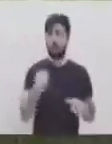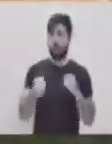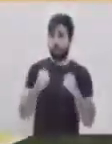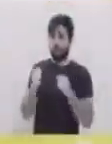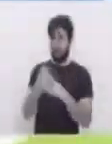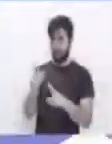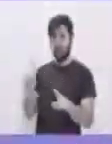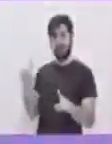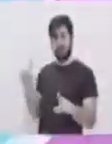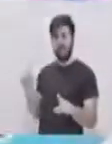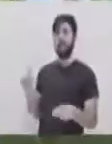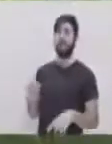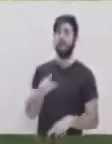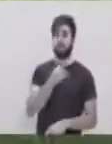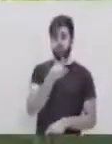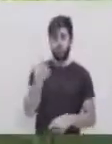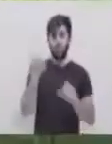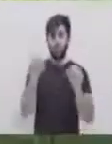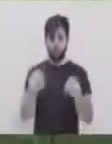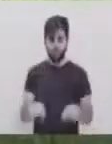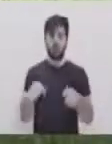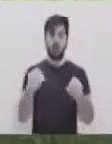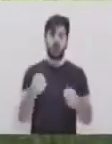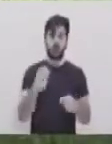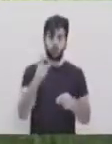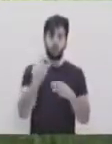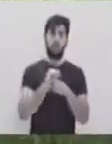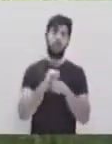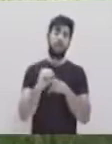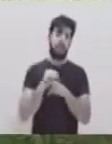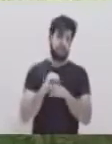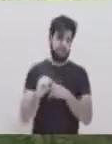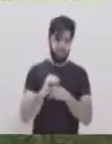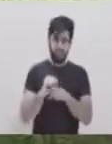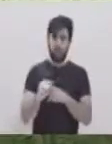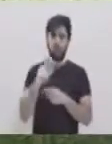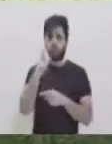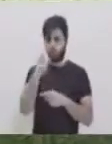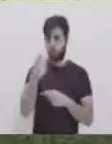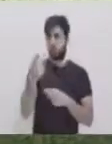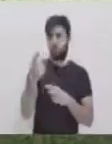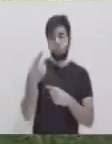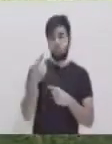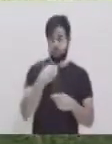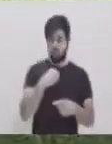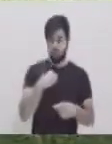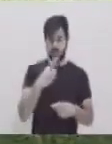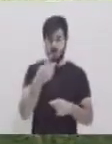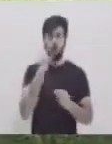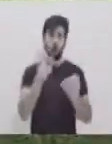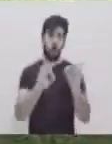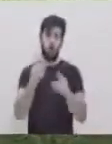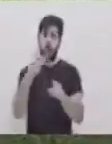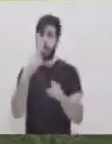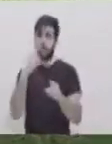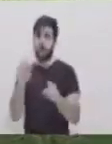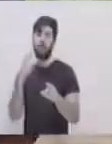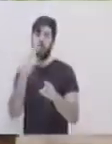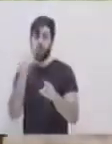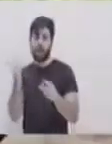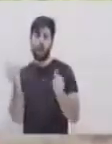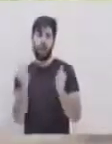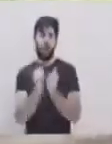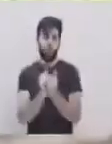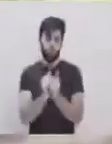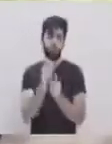3, 4, de regreso. Este ejercicio tú lo vas a ir practicando en casa. Algún adulto responsable te puede ayudar y te puede ir indicando